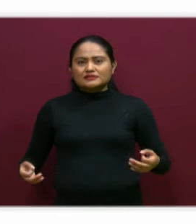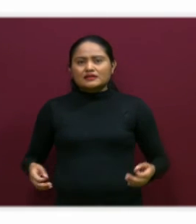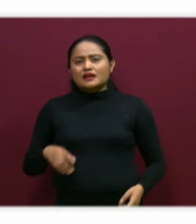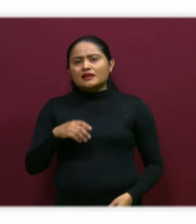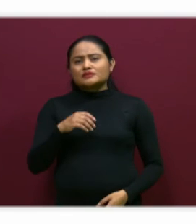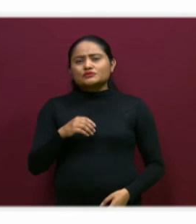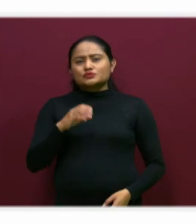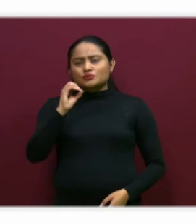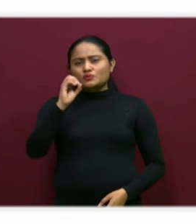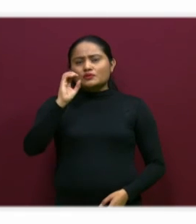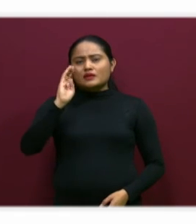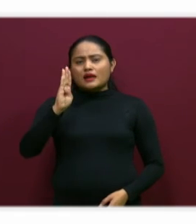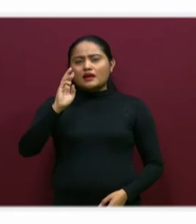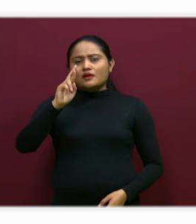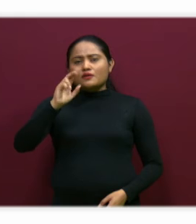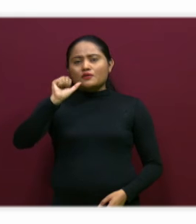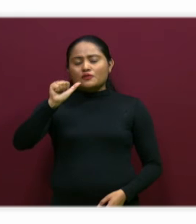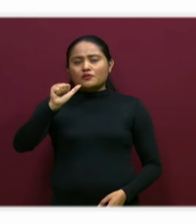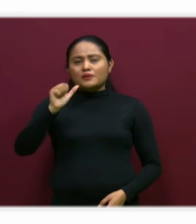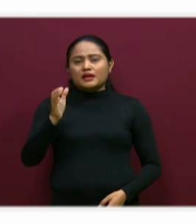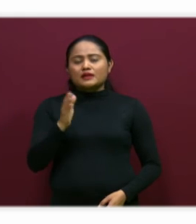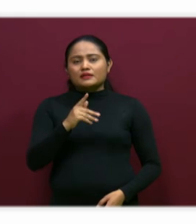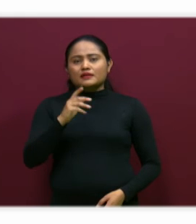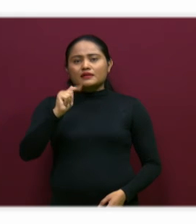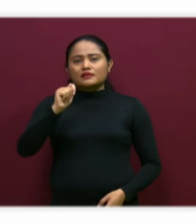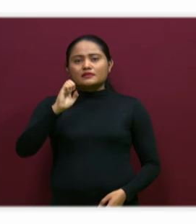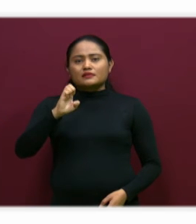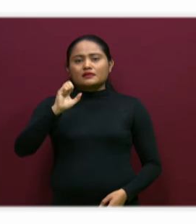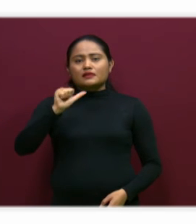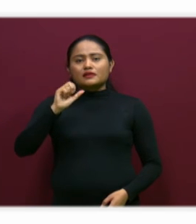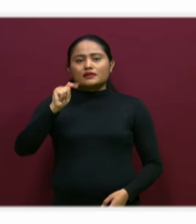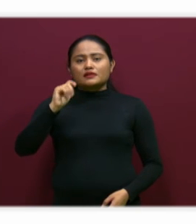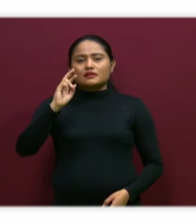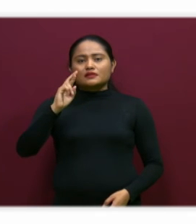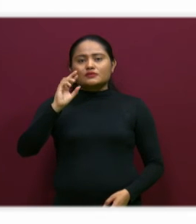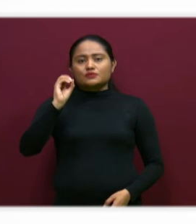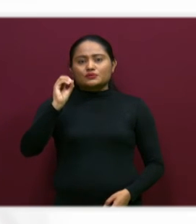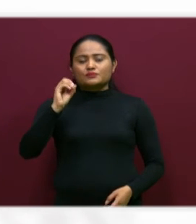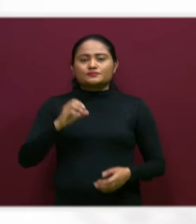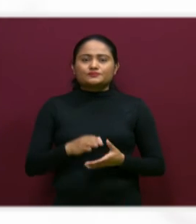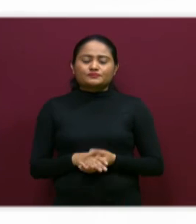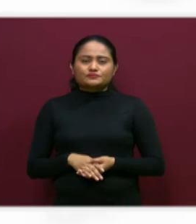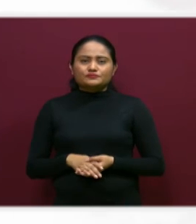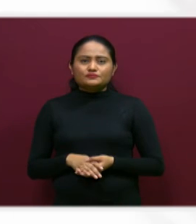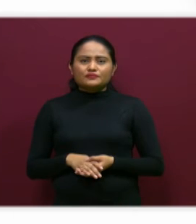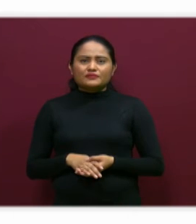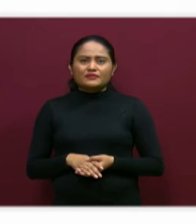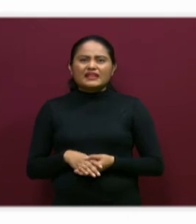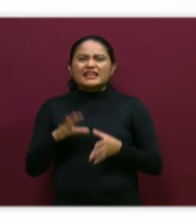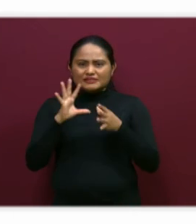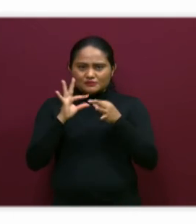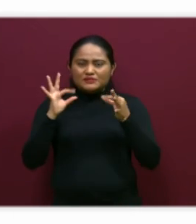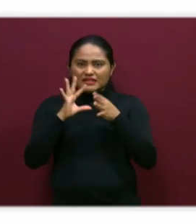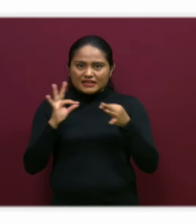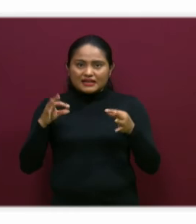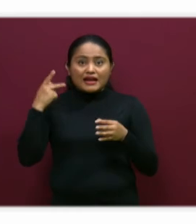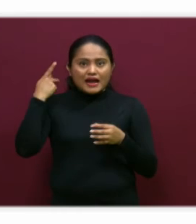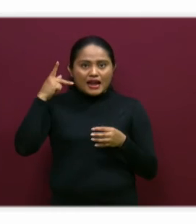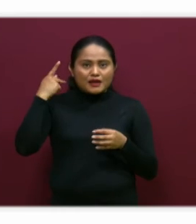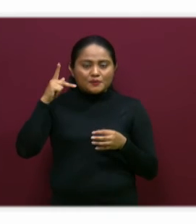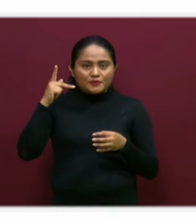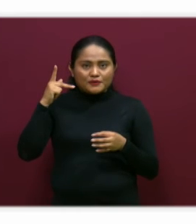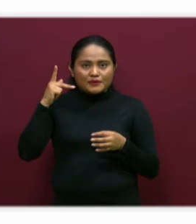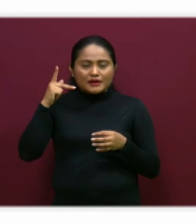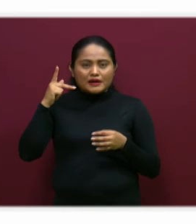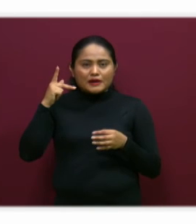este menciona cómo fue la fundación de puebla de una manera interactiva está basada temporalmente en el siglo 16